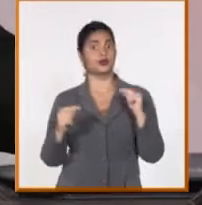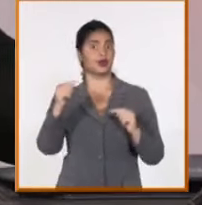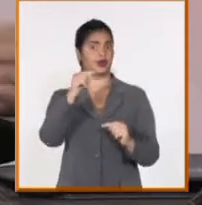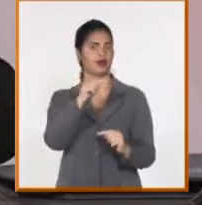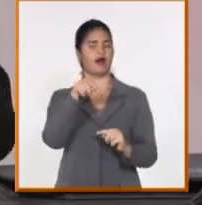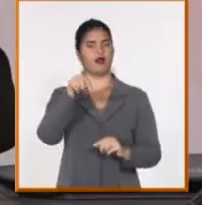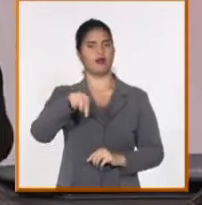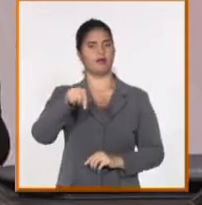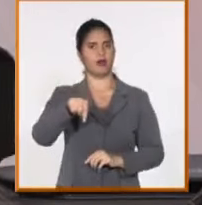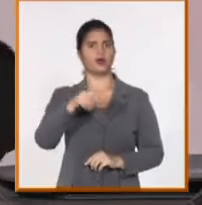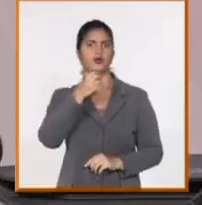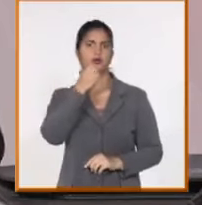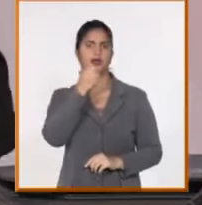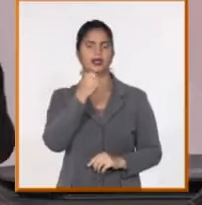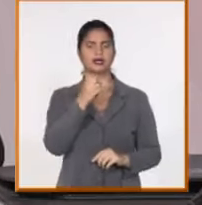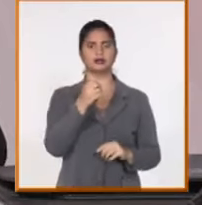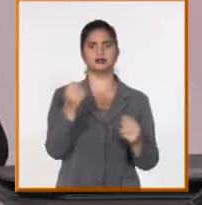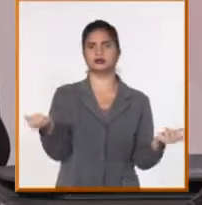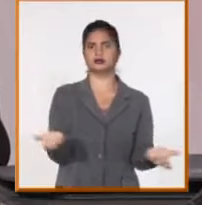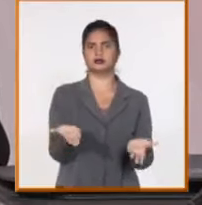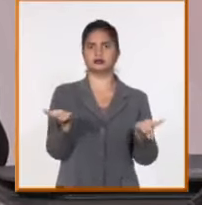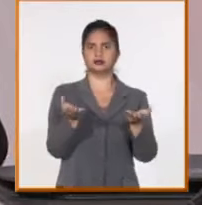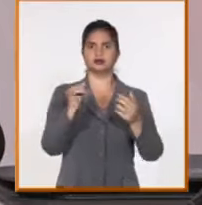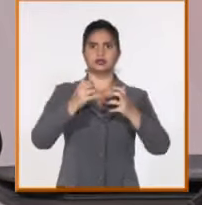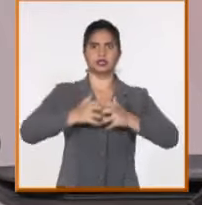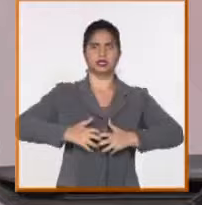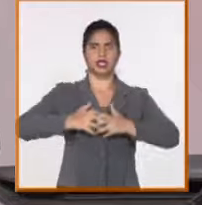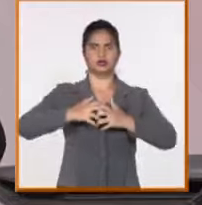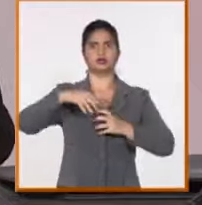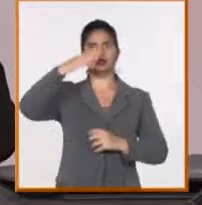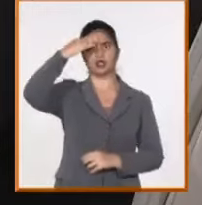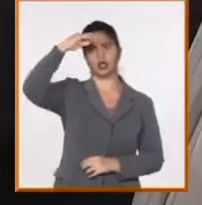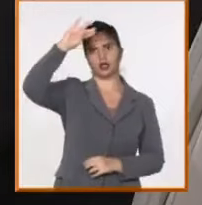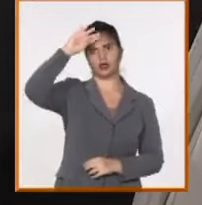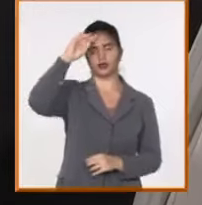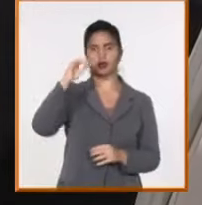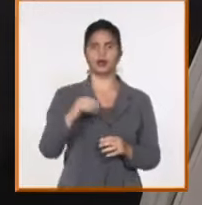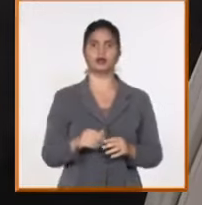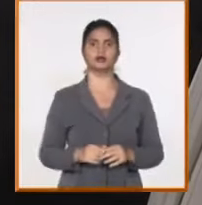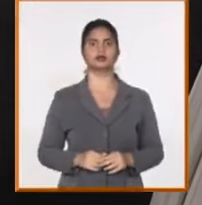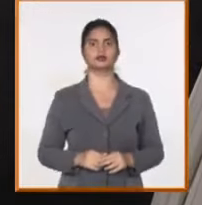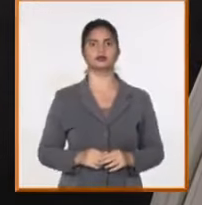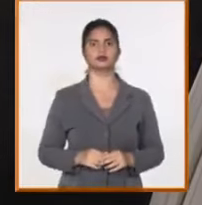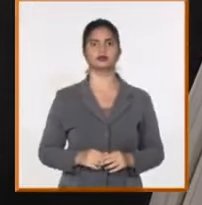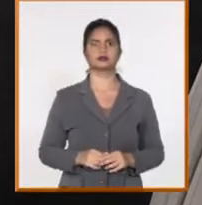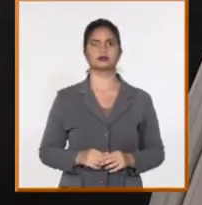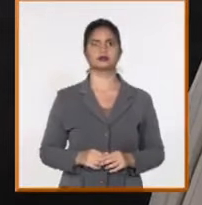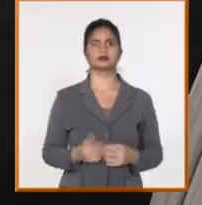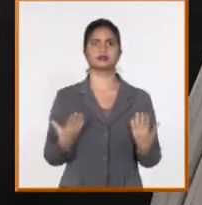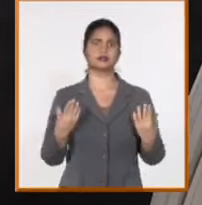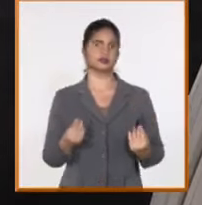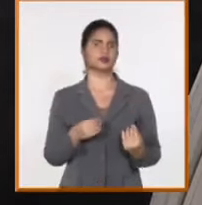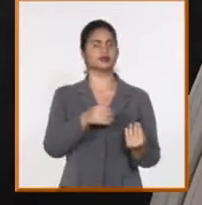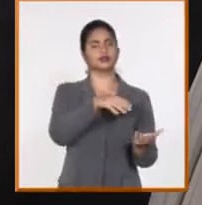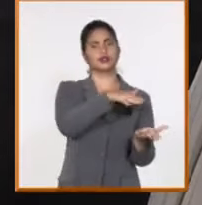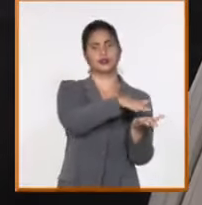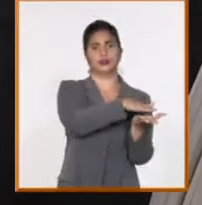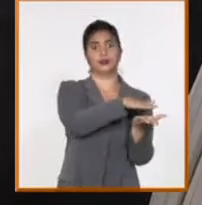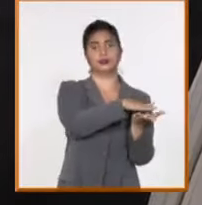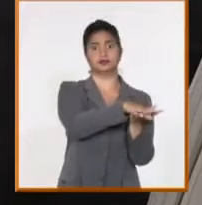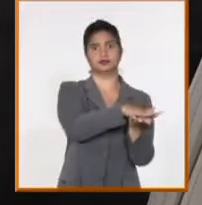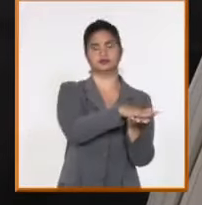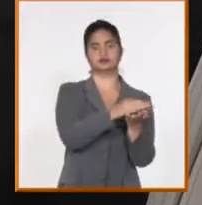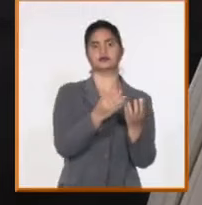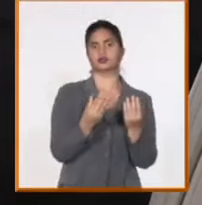recuperar Esa esa industria ligera en el país efectivamente Randy nos queda mucho por hacer pero tenemos capacidades que dan soberanía y que